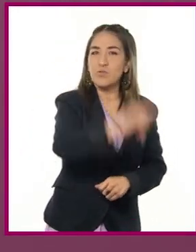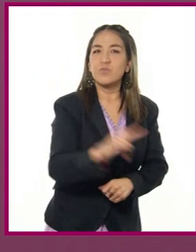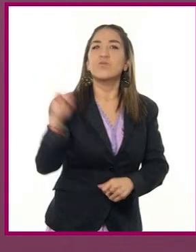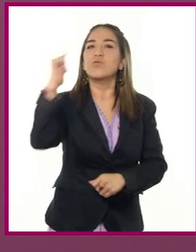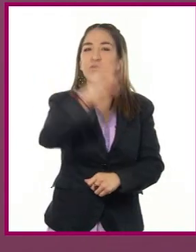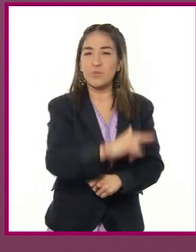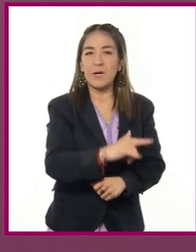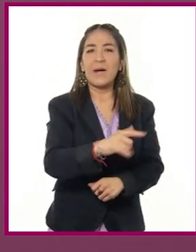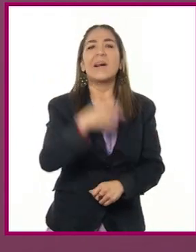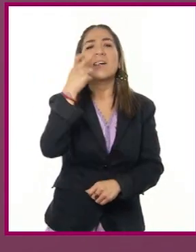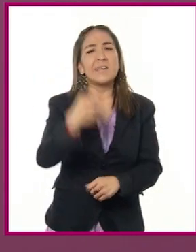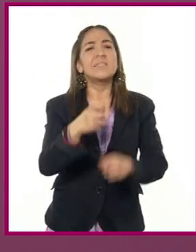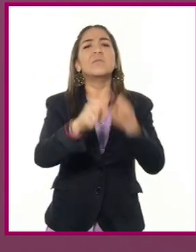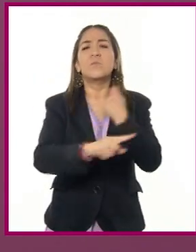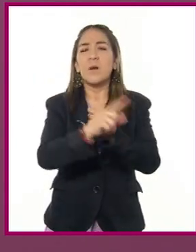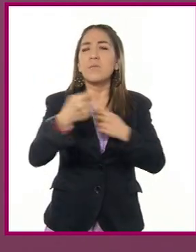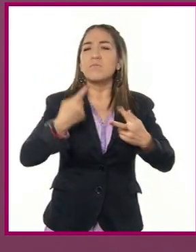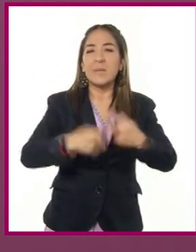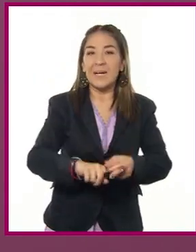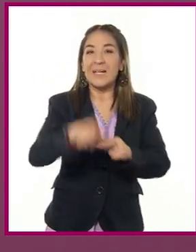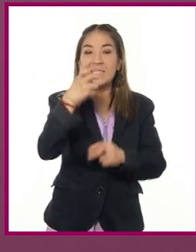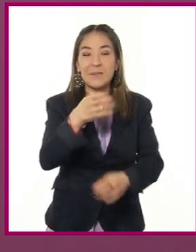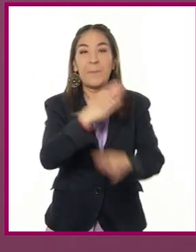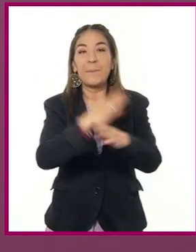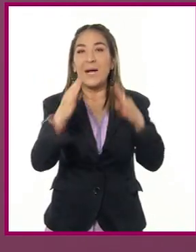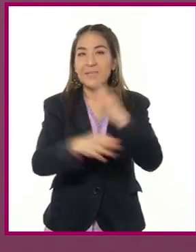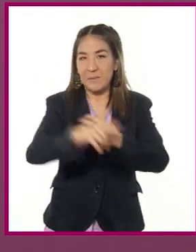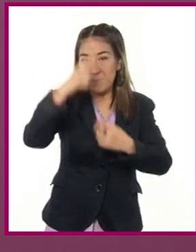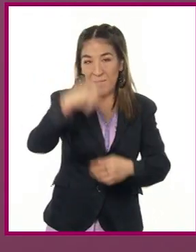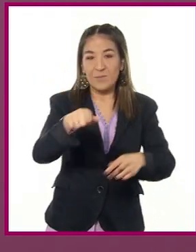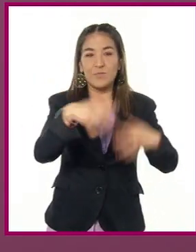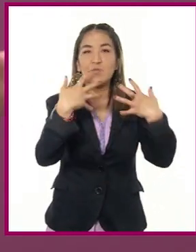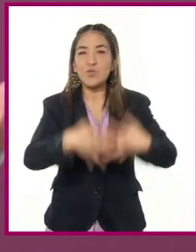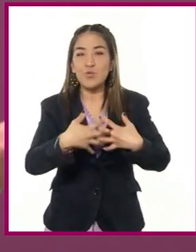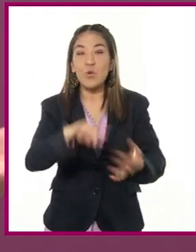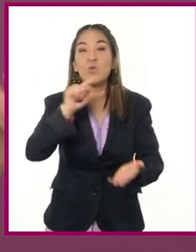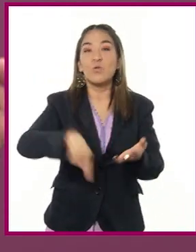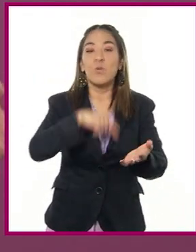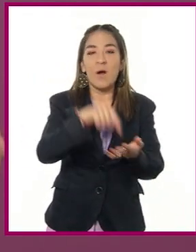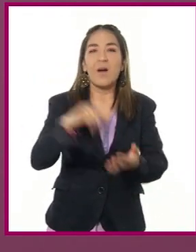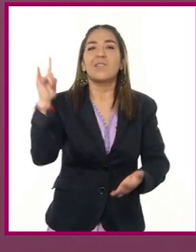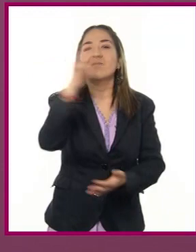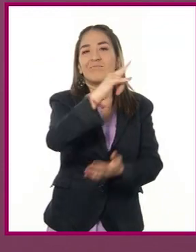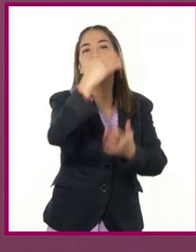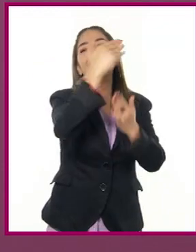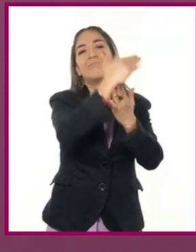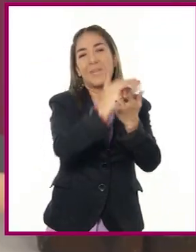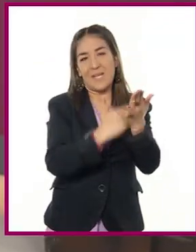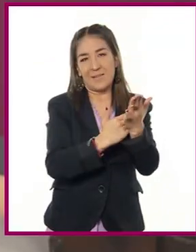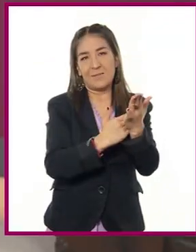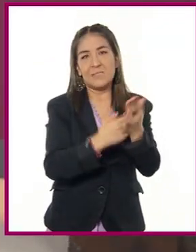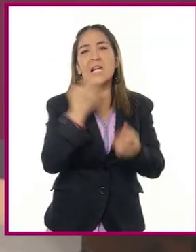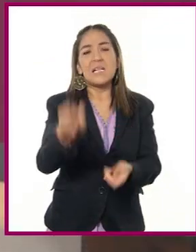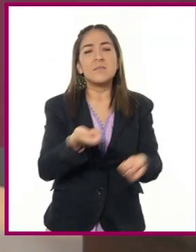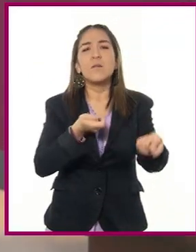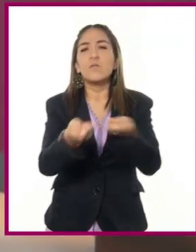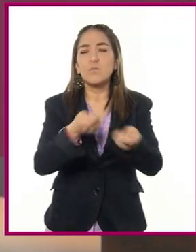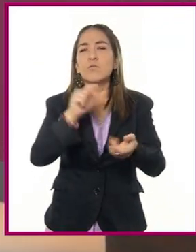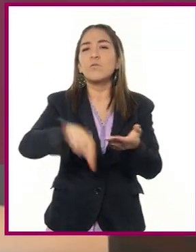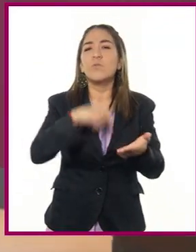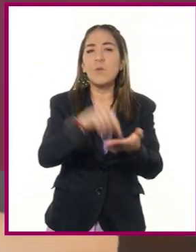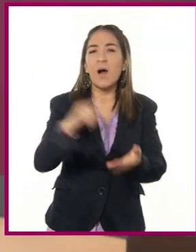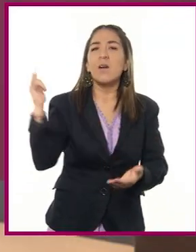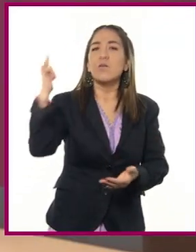es que eso sucedía mientras los recursos para la infraestructura de los aeropuertos disminuía. Los controladores